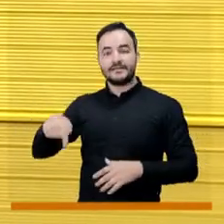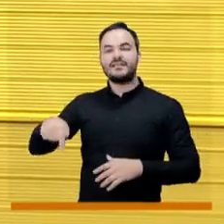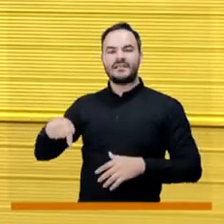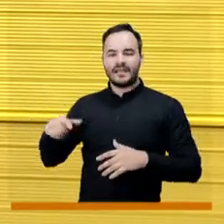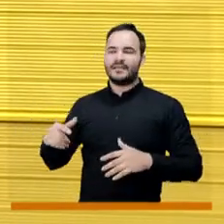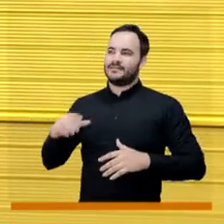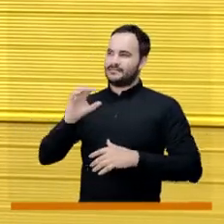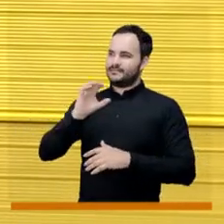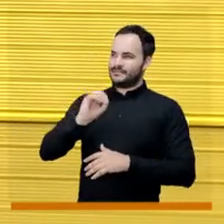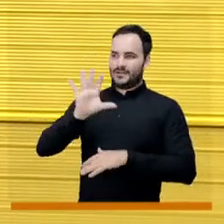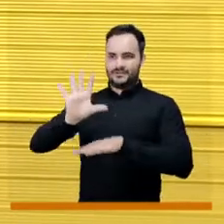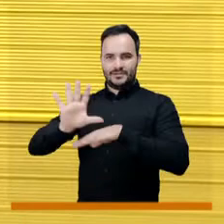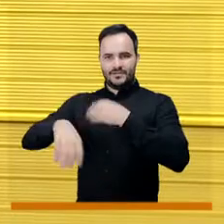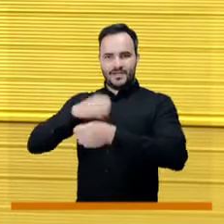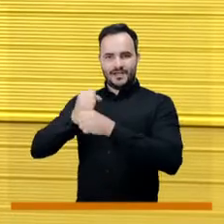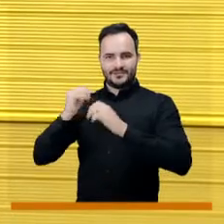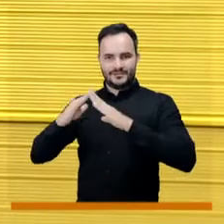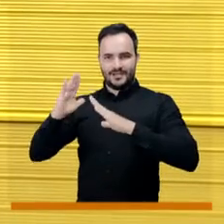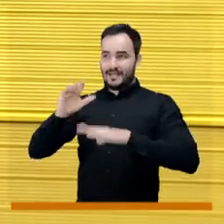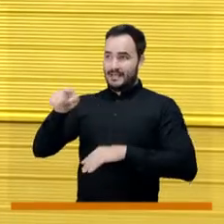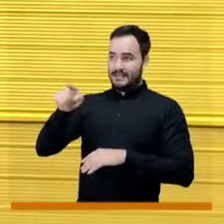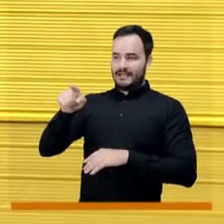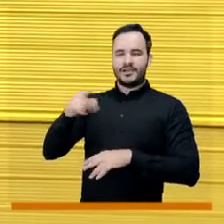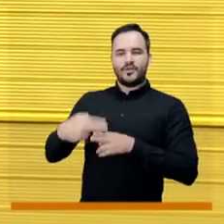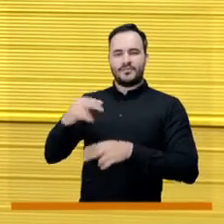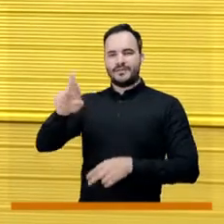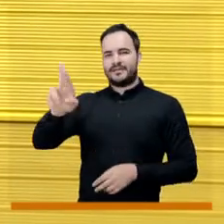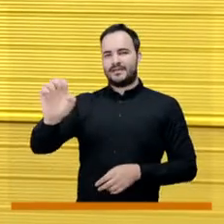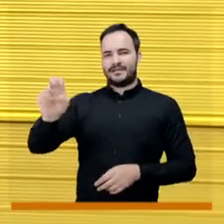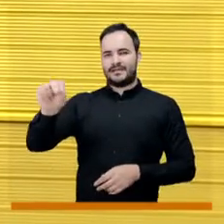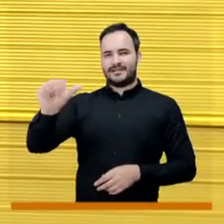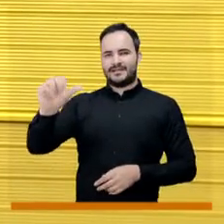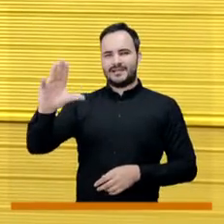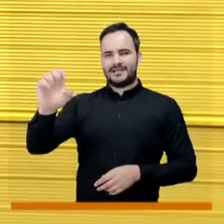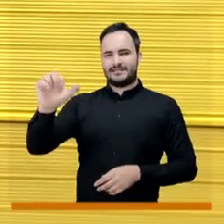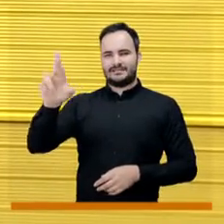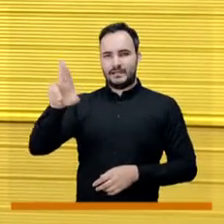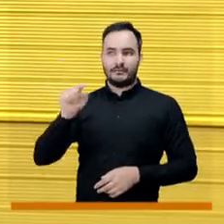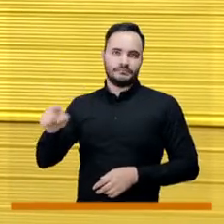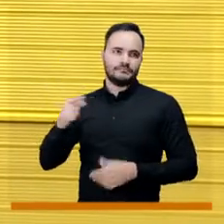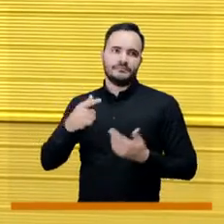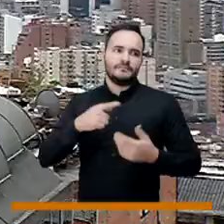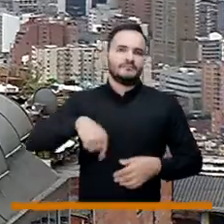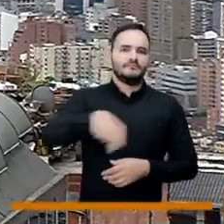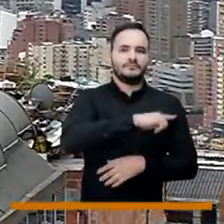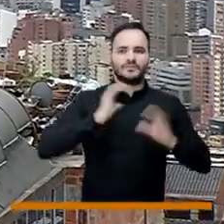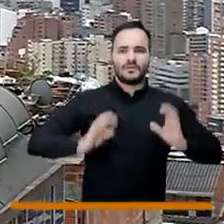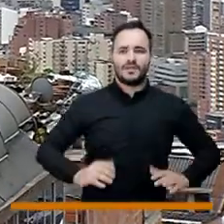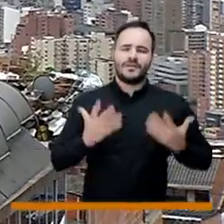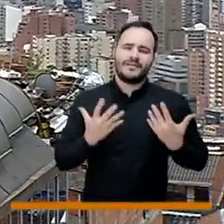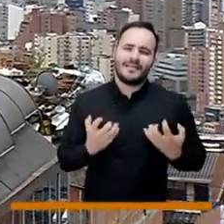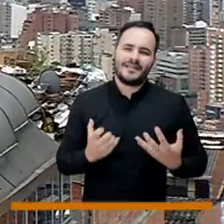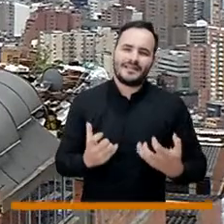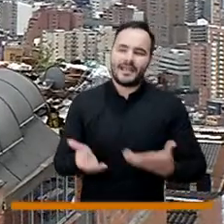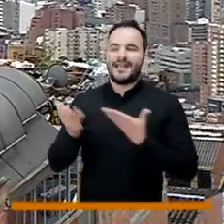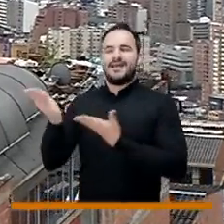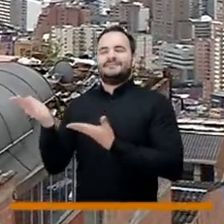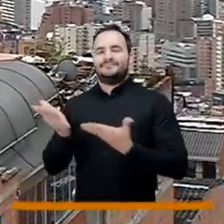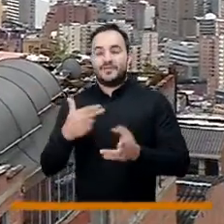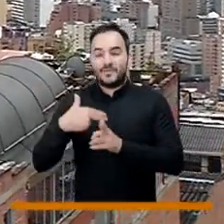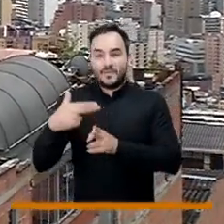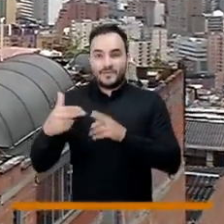buen comienzo renacer un clamor de la ciudadanía y que pronto será parte de la infraestructura al servicio